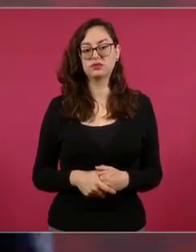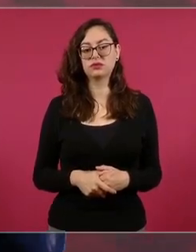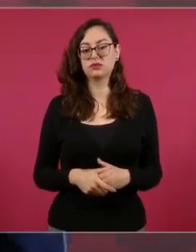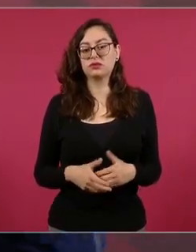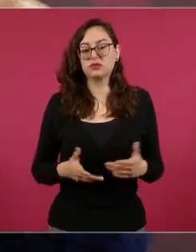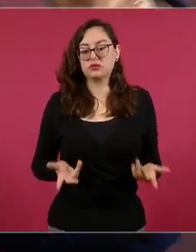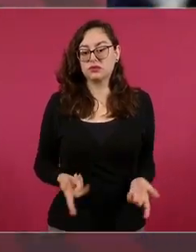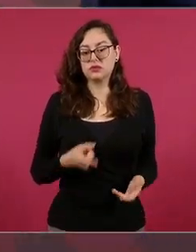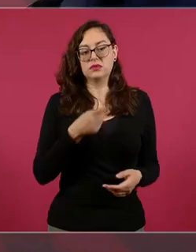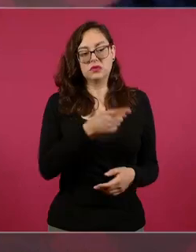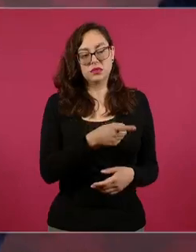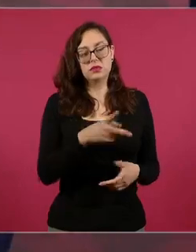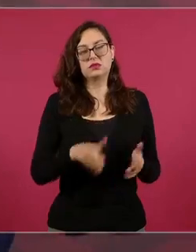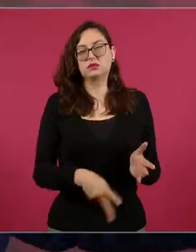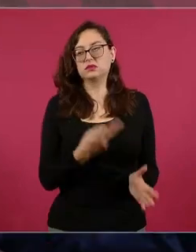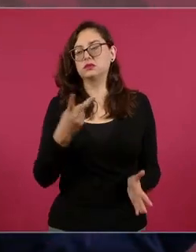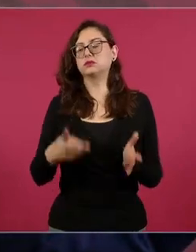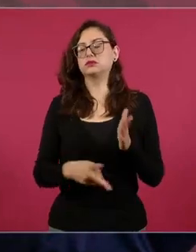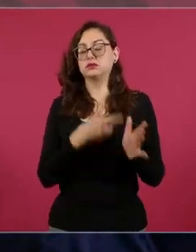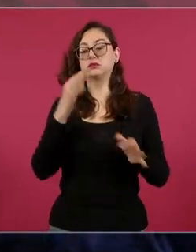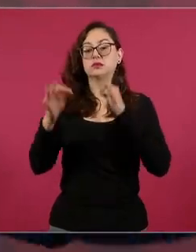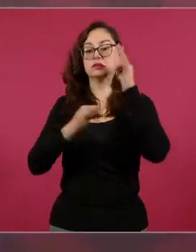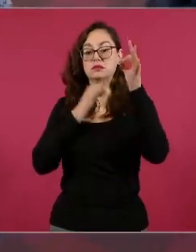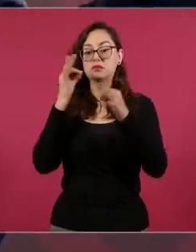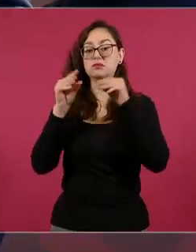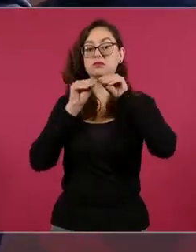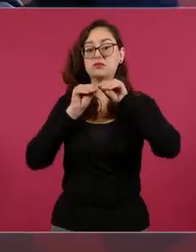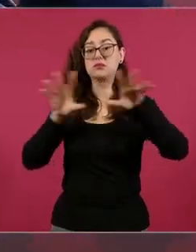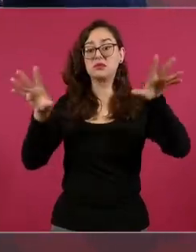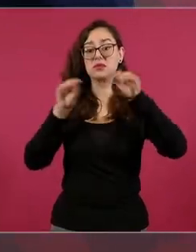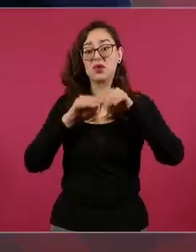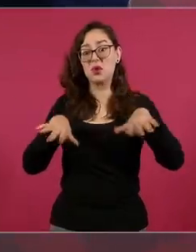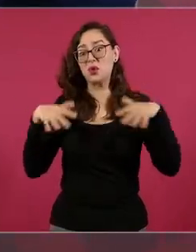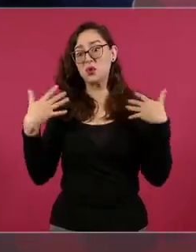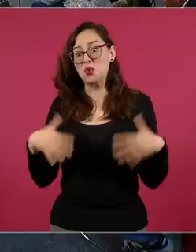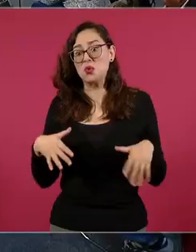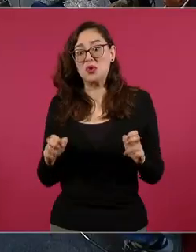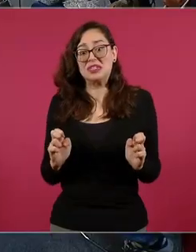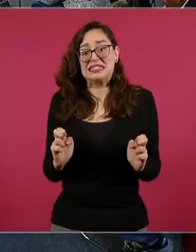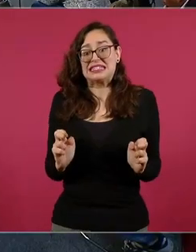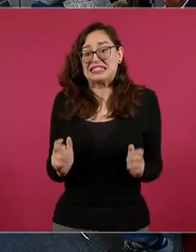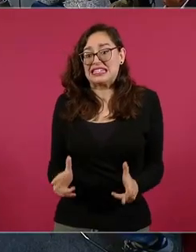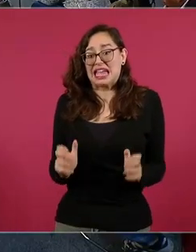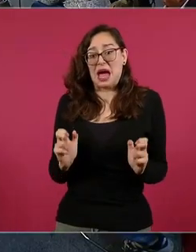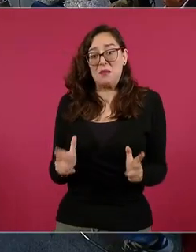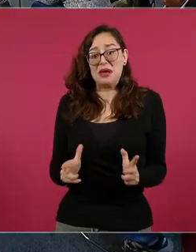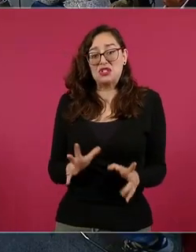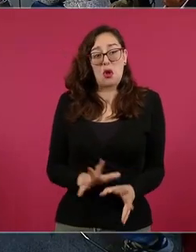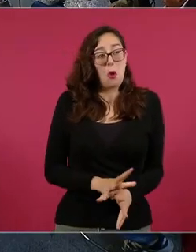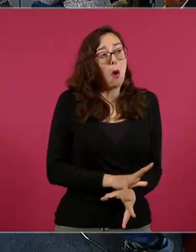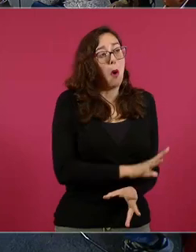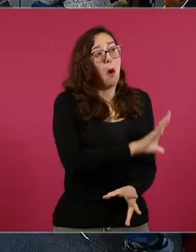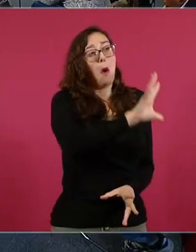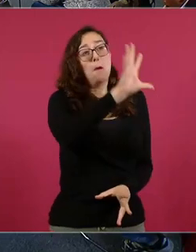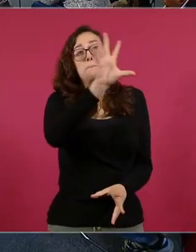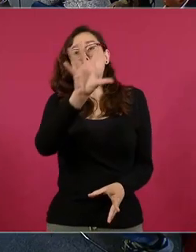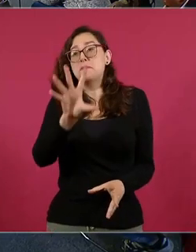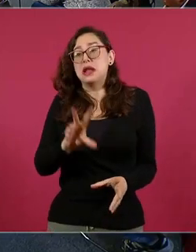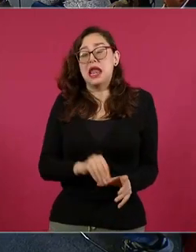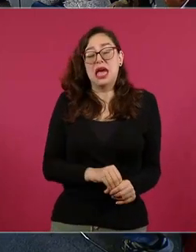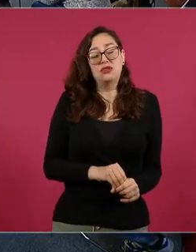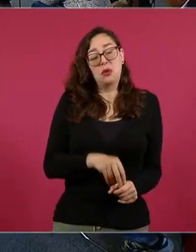ahí están, ¿no? Diciendo, hay un éxodo de mexicanos hacia Guatemala.